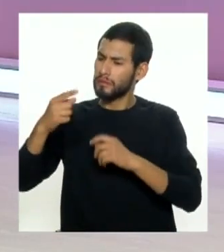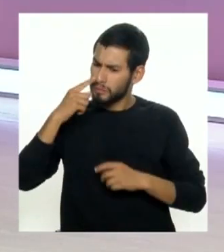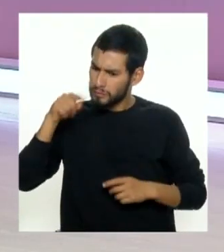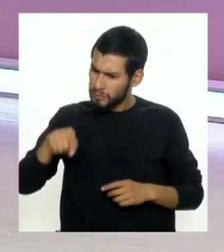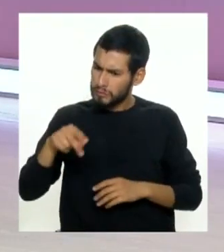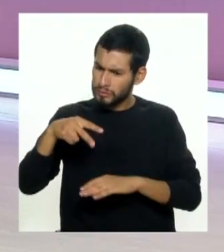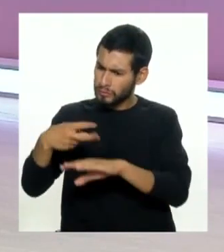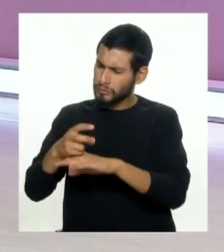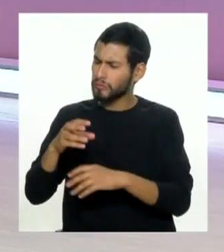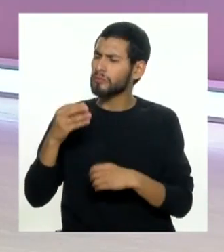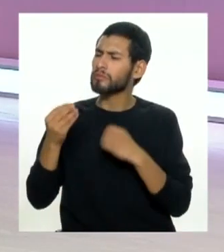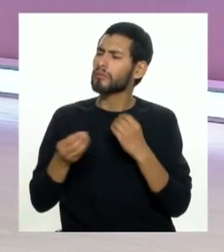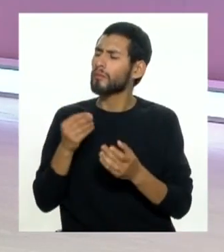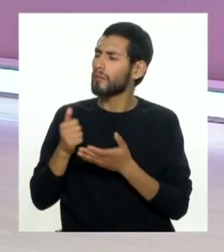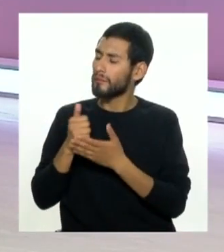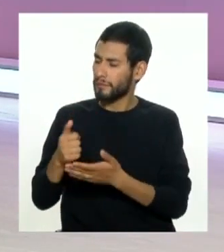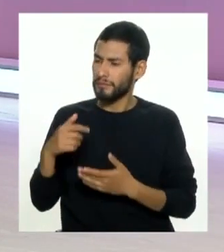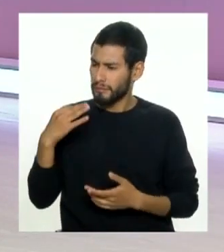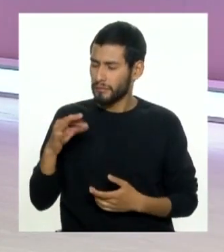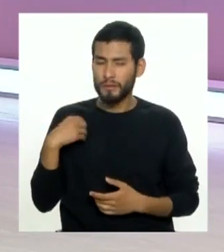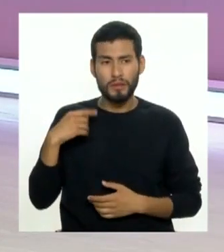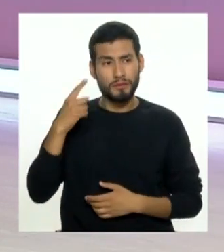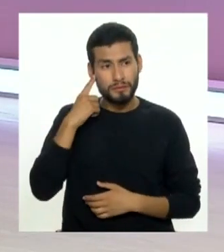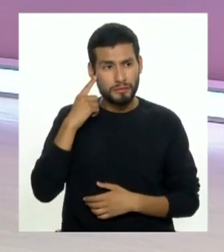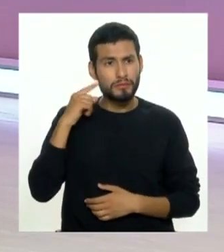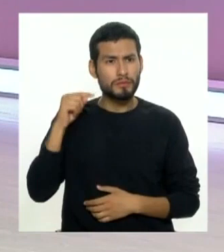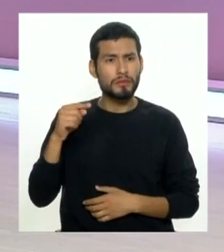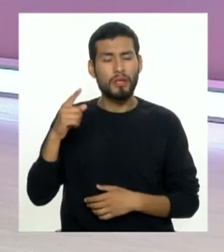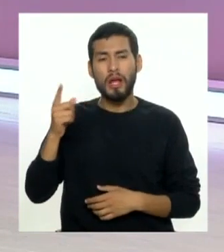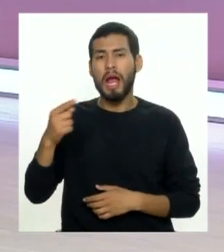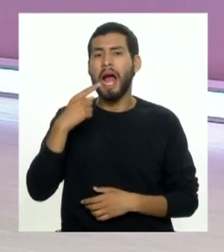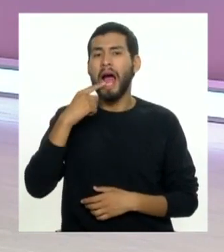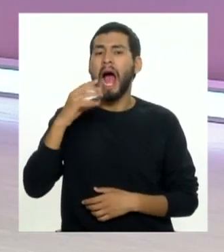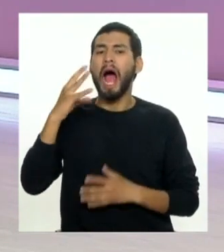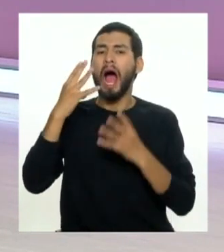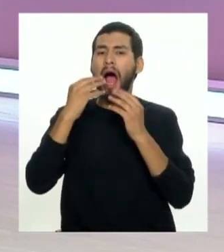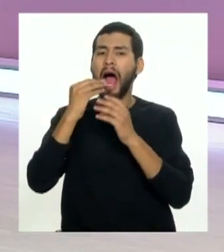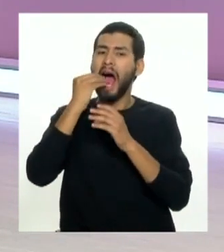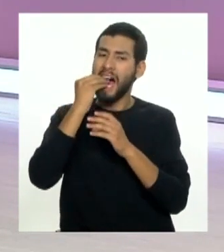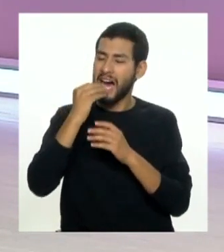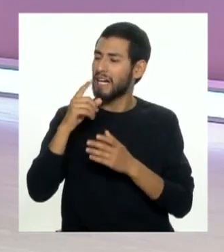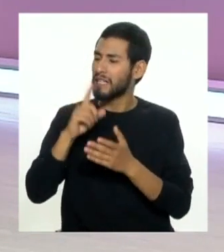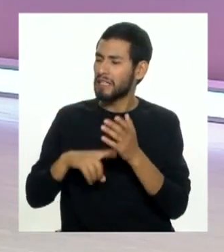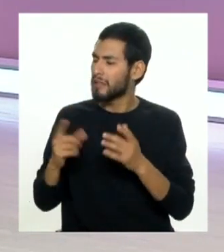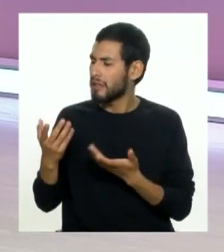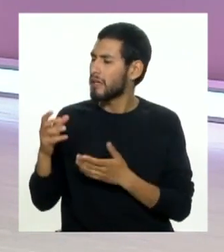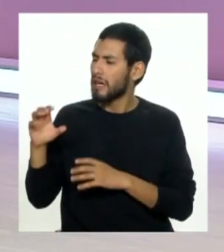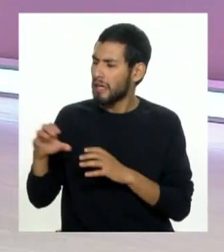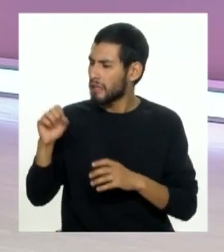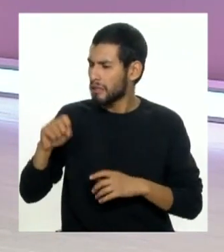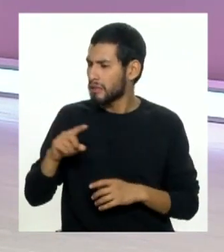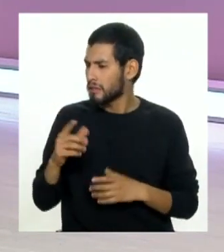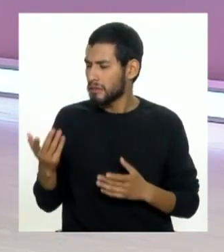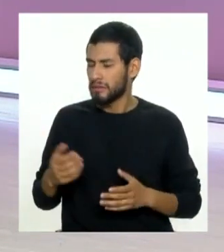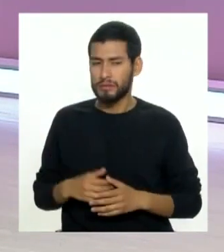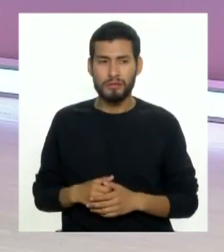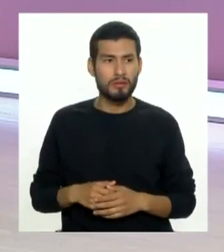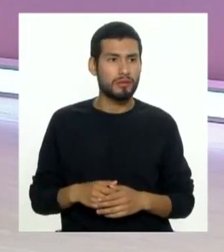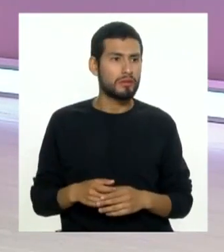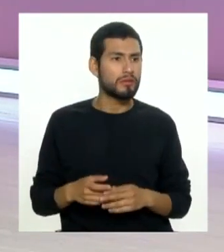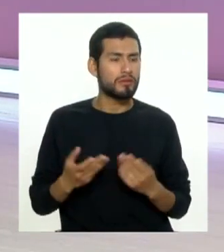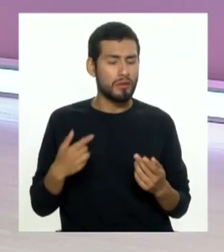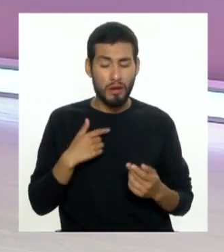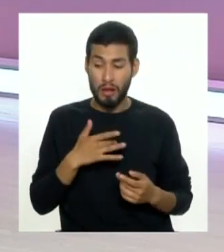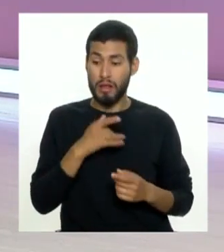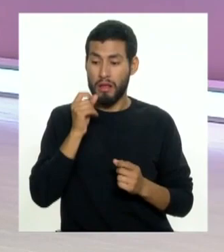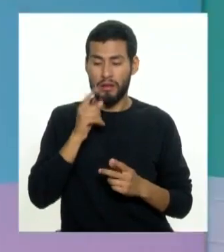de convulsión, ¿cómo lo podemos ayudar? Porque siempre escuchamos eso, ponerle un trapo en importante. La boca. ¿Qué no hacer? Y eso, claro, porque no se todos hace. Nos asustamos, ¿no? Y nos